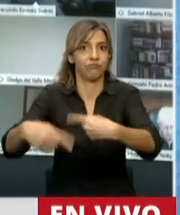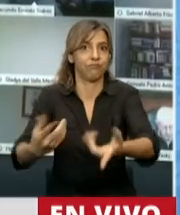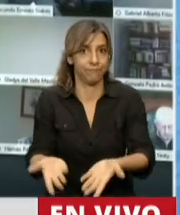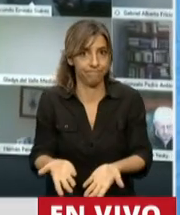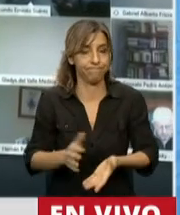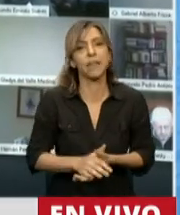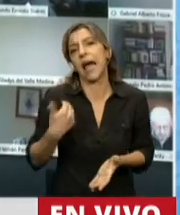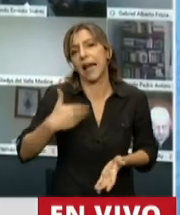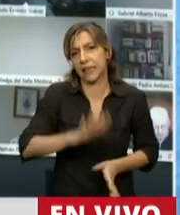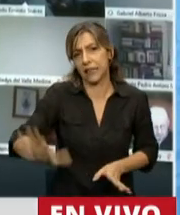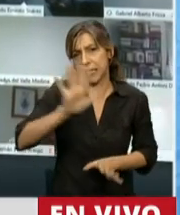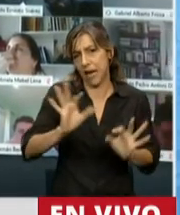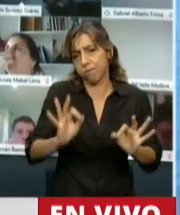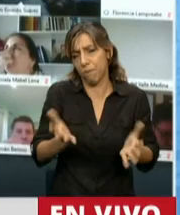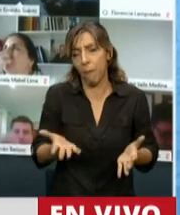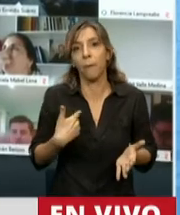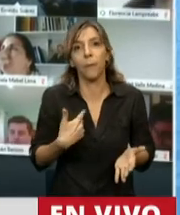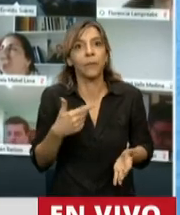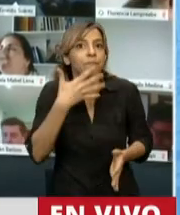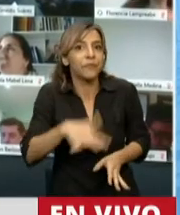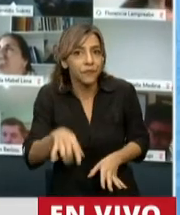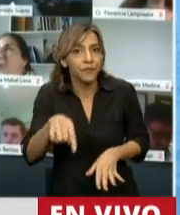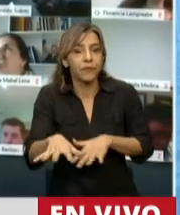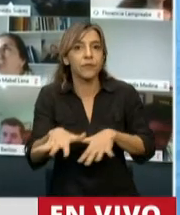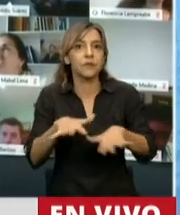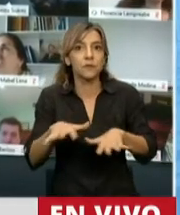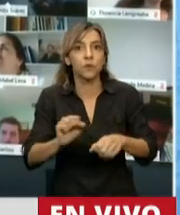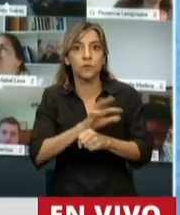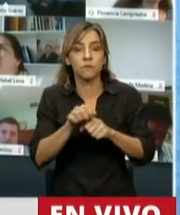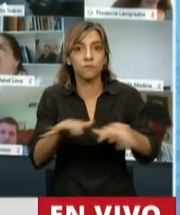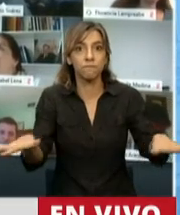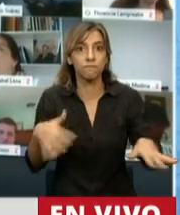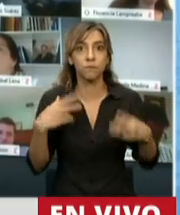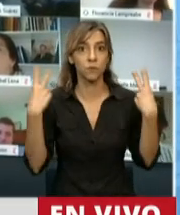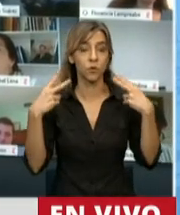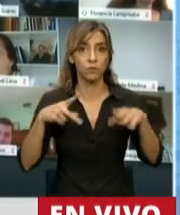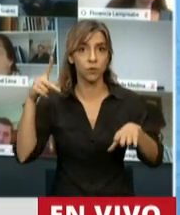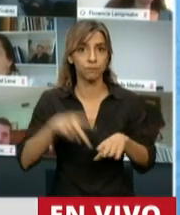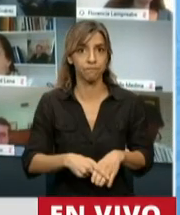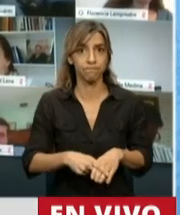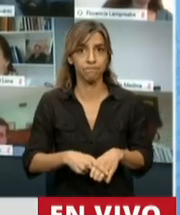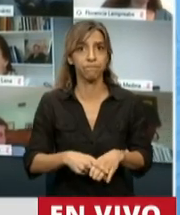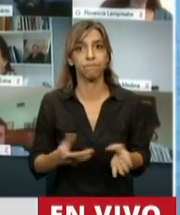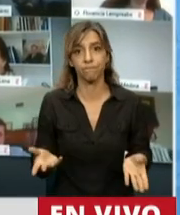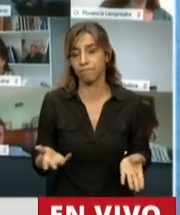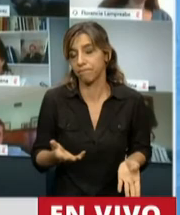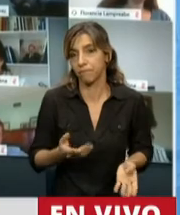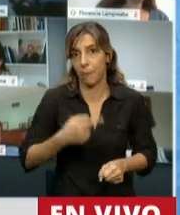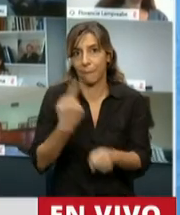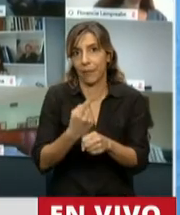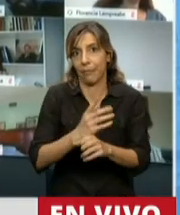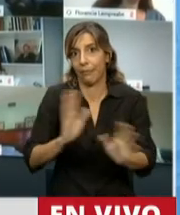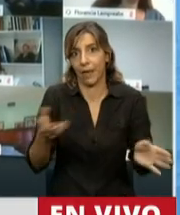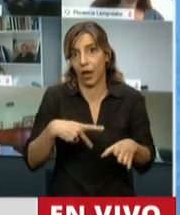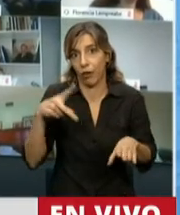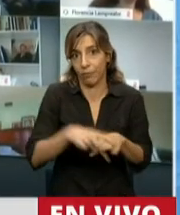Y claro, motivo de la pandemia, motivo del aislamiento, la actividad se terminó para el turismo, fue la primera que interrumpió la actividad, va a ser la